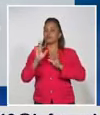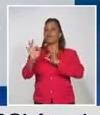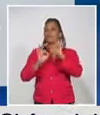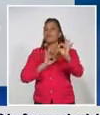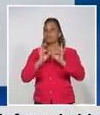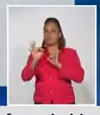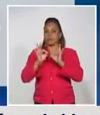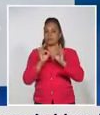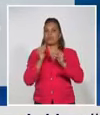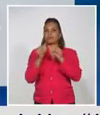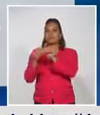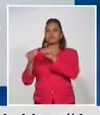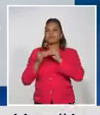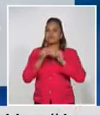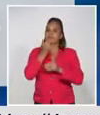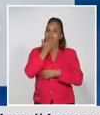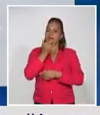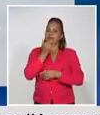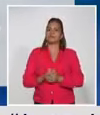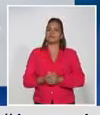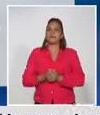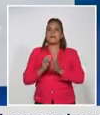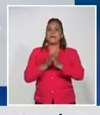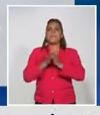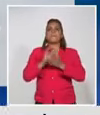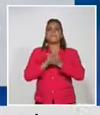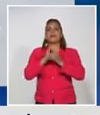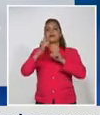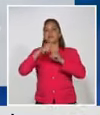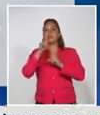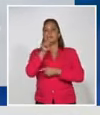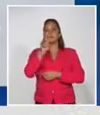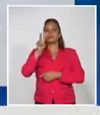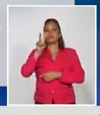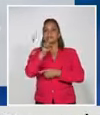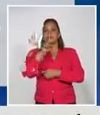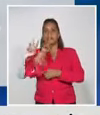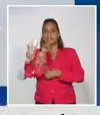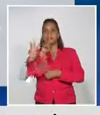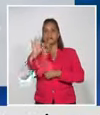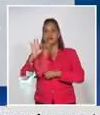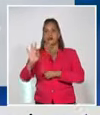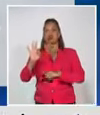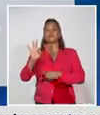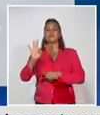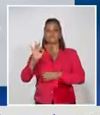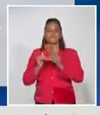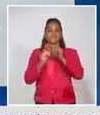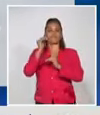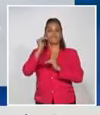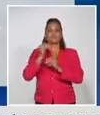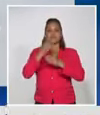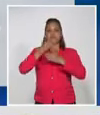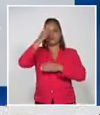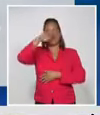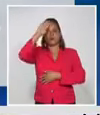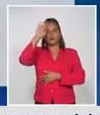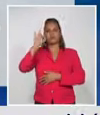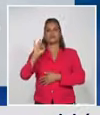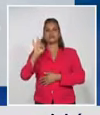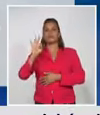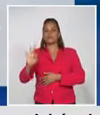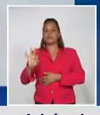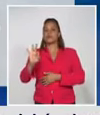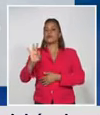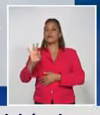contagio. Matanzas con 118, muy elevado. Santiago de Cuba, 78, Pinar del